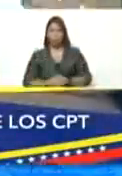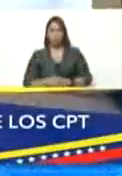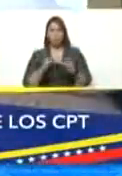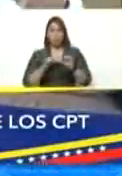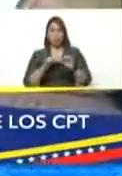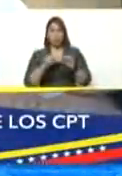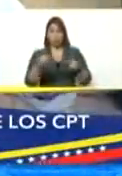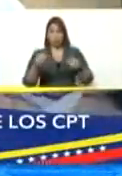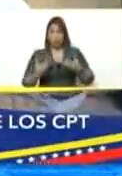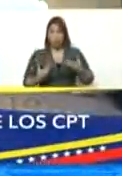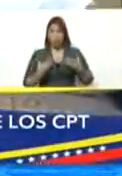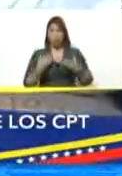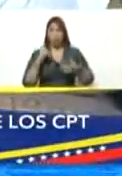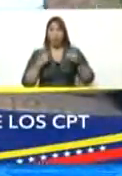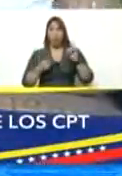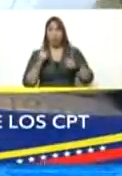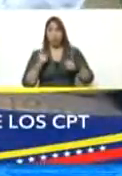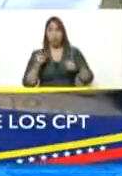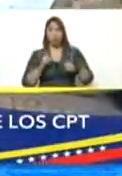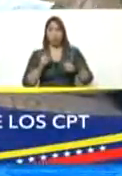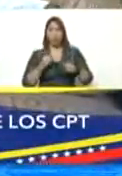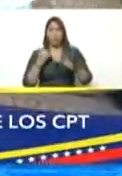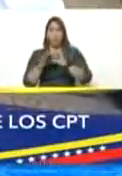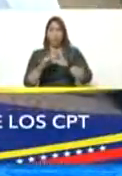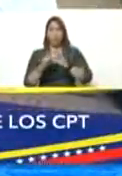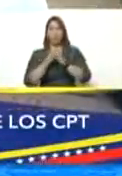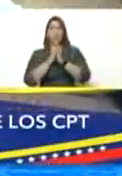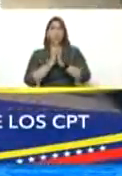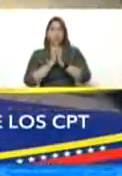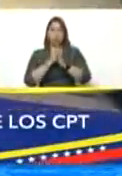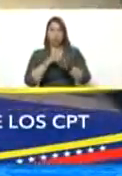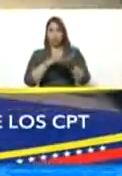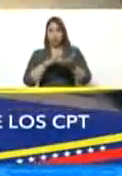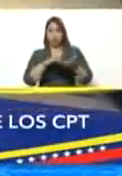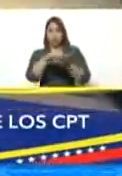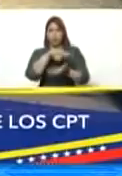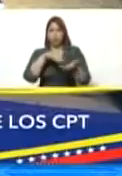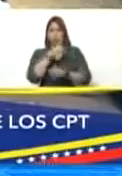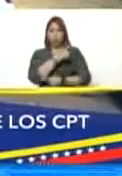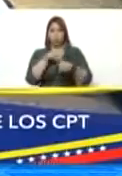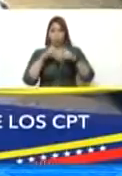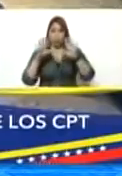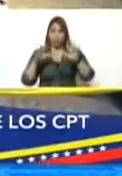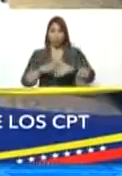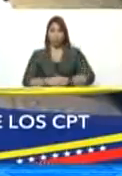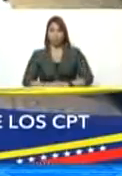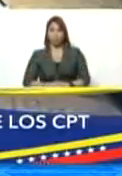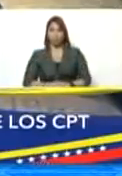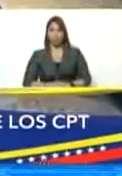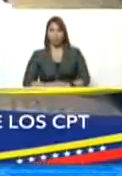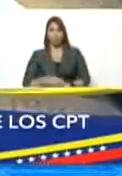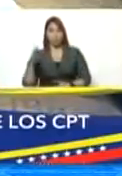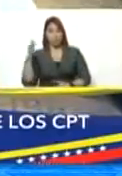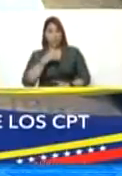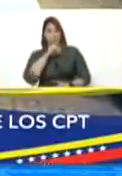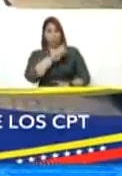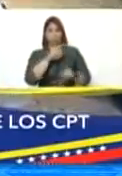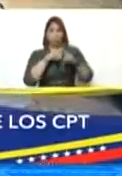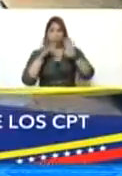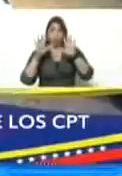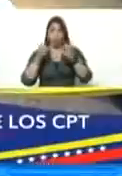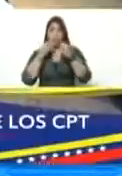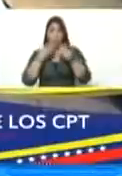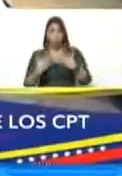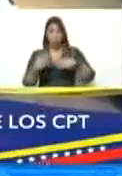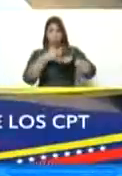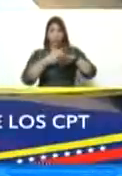enviarle tal cosa y no se lo enviaron. Hazme el favor y me resuelve. El 1x10, Viene el 1x10 del buen